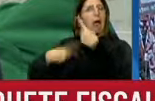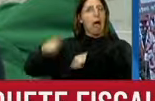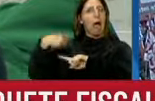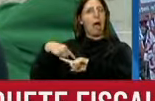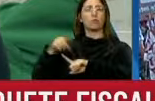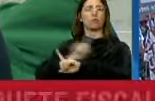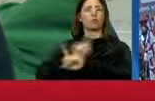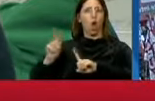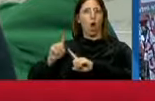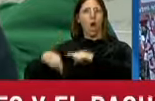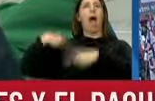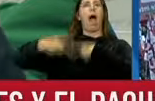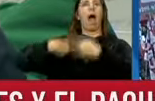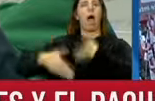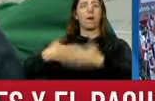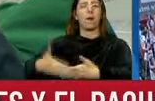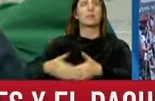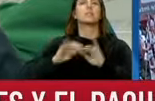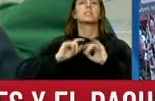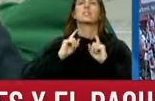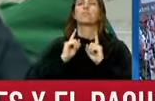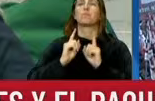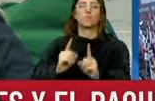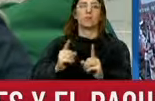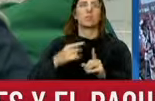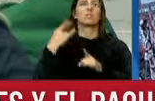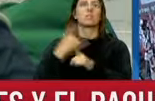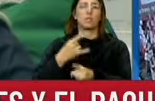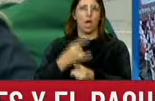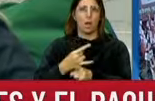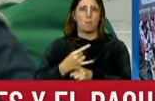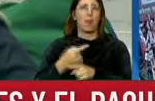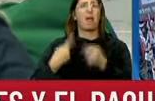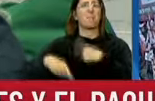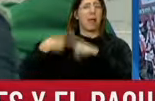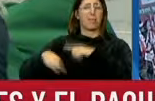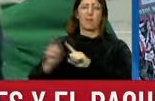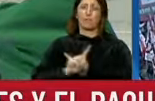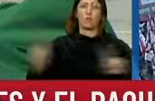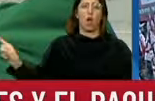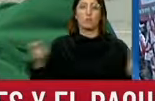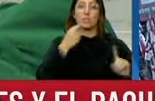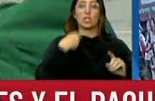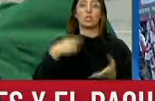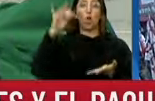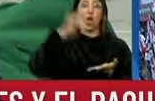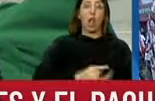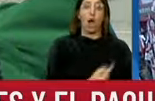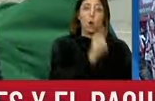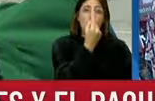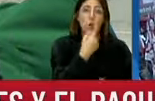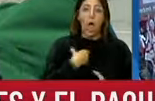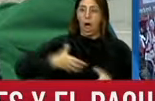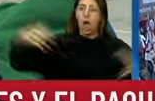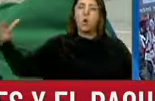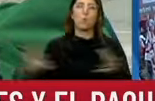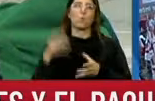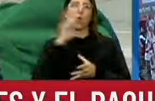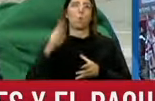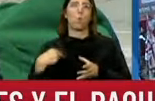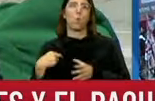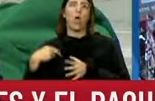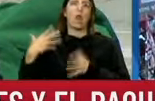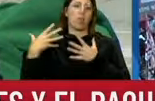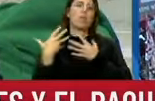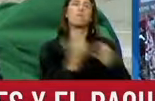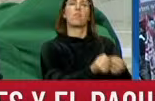El gobierno de Macri por el momento la canchereó, ¿no? Segundo semestre, los brotes verdes, ¿viste? Y después sabemos cómo terminó. Claro, qué